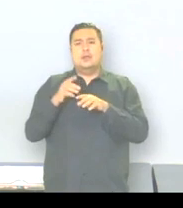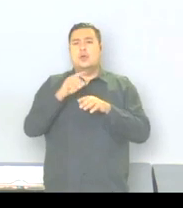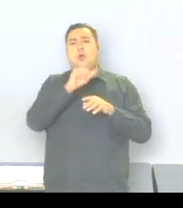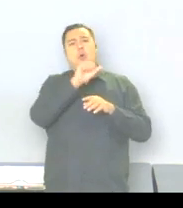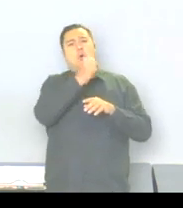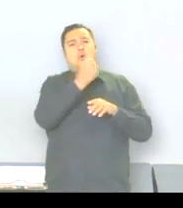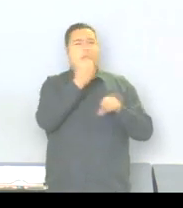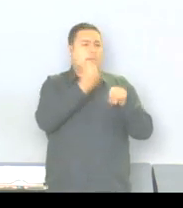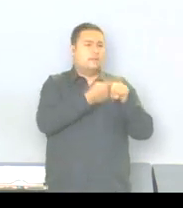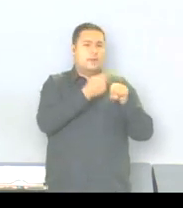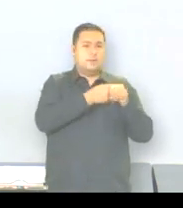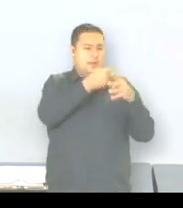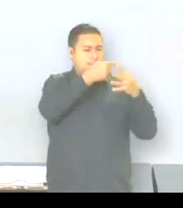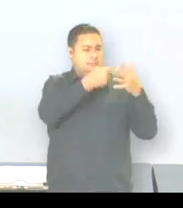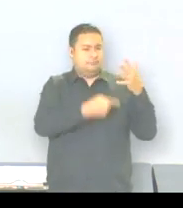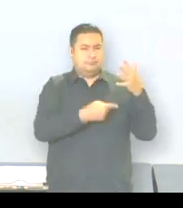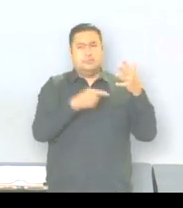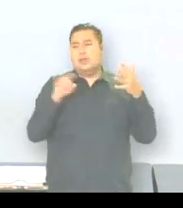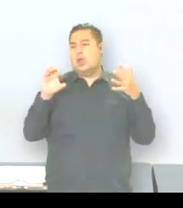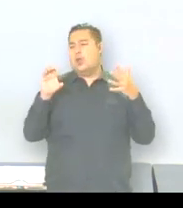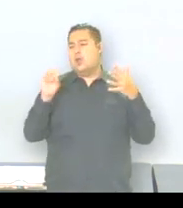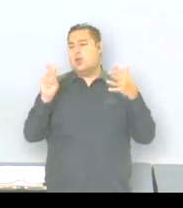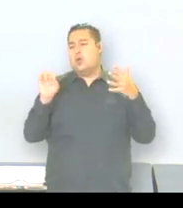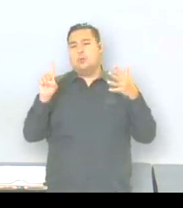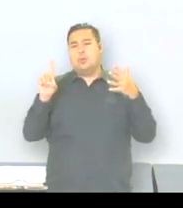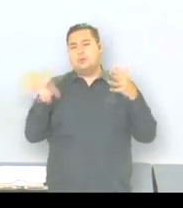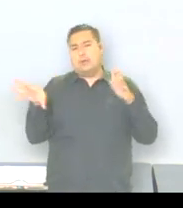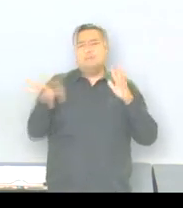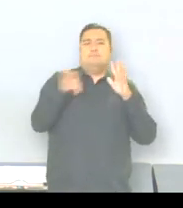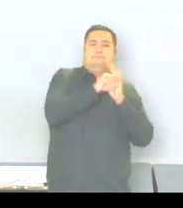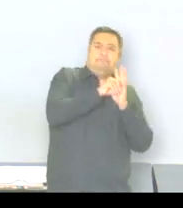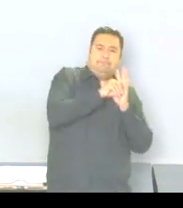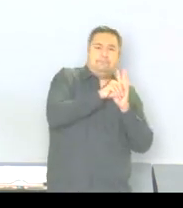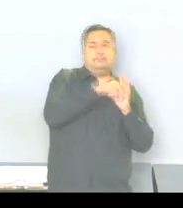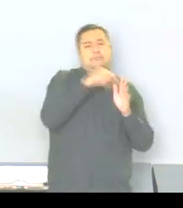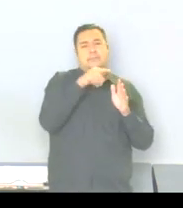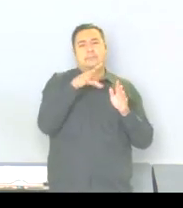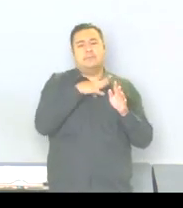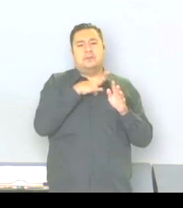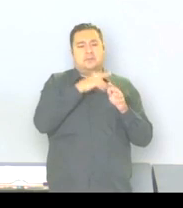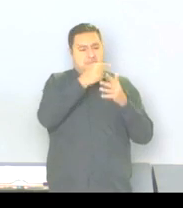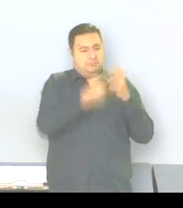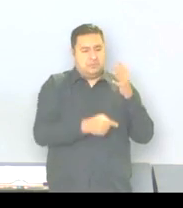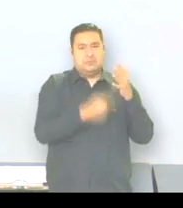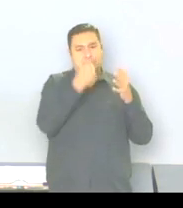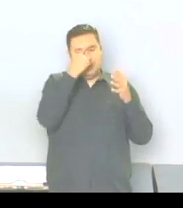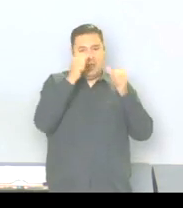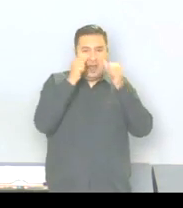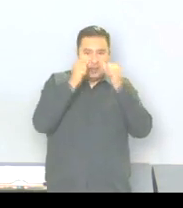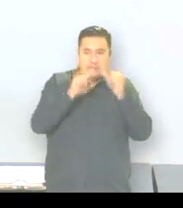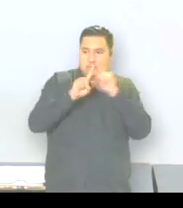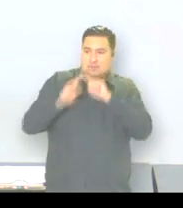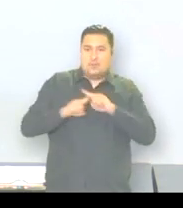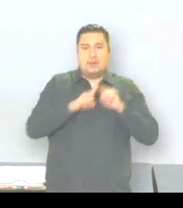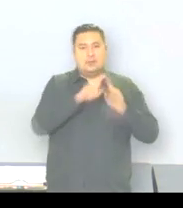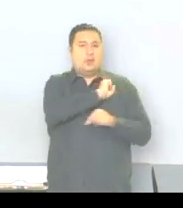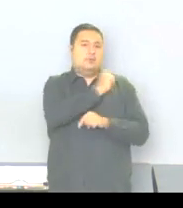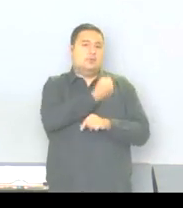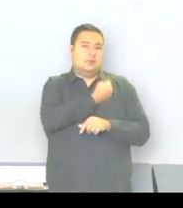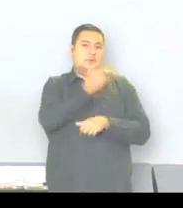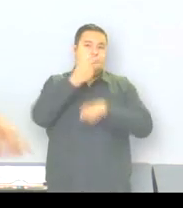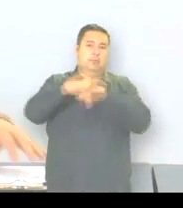aquellas enfermedades que vamos a estar manejando, tratando y resolviendo en todos los niveles de atención en el ámbito de